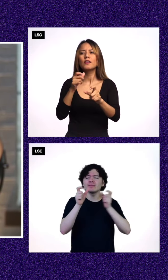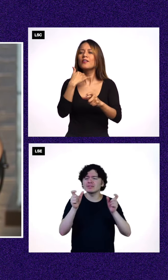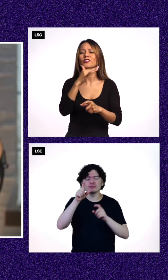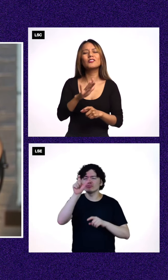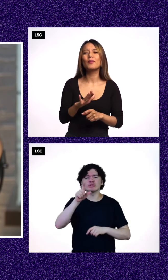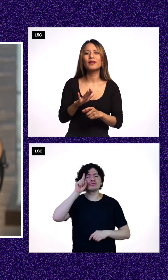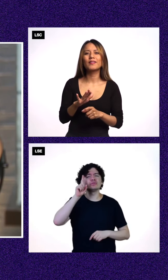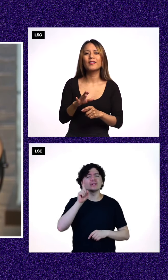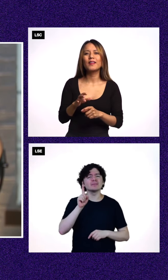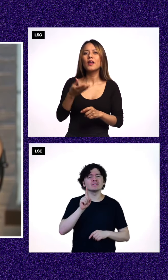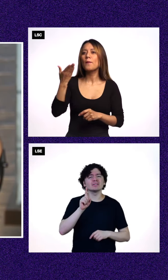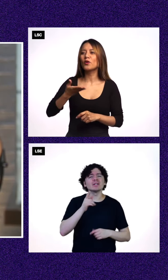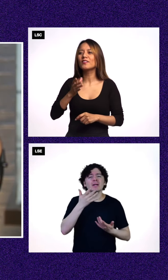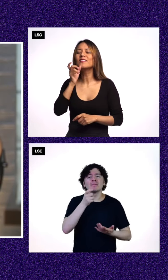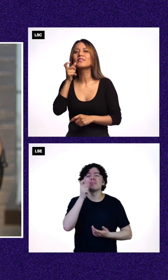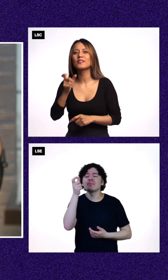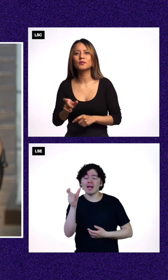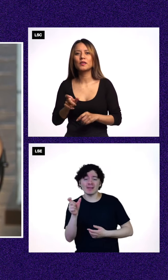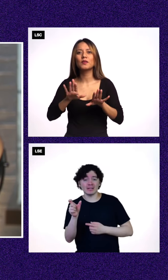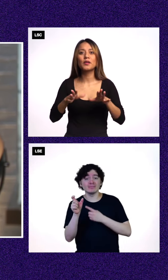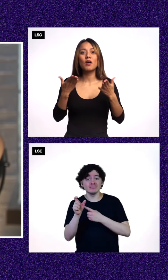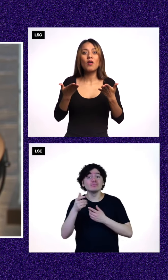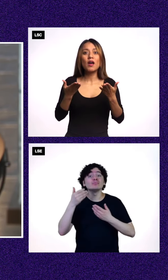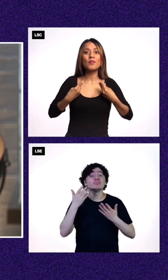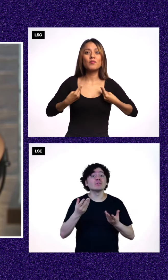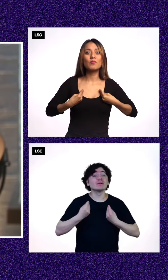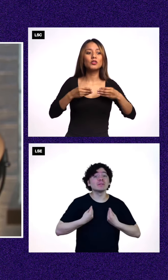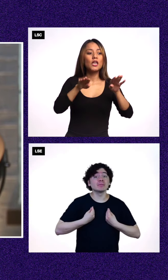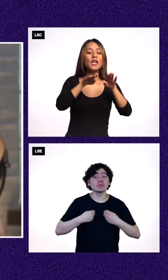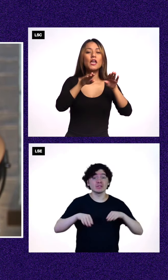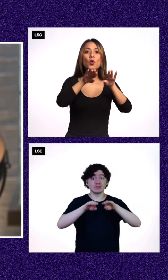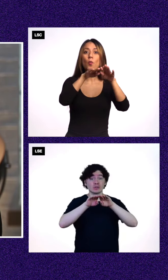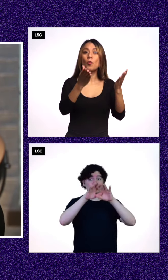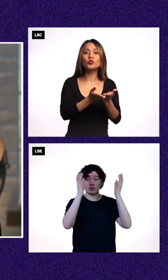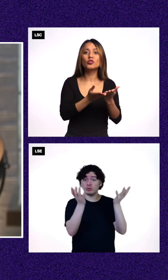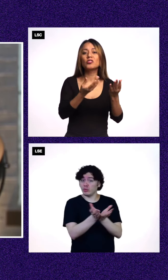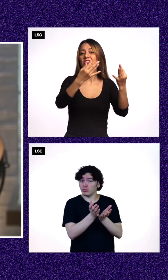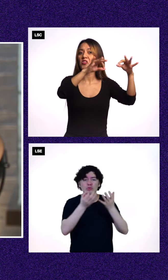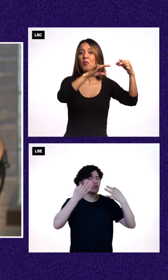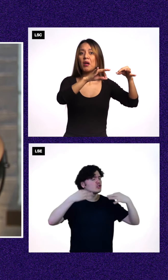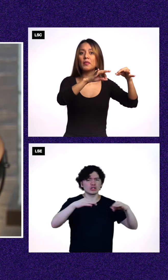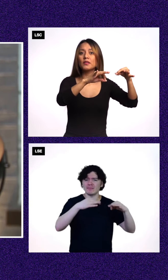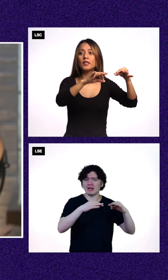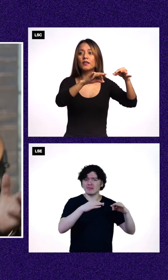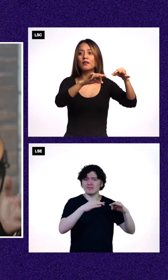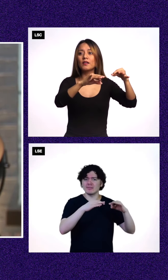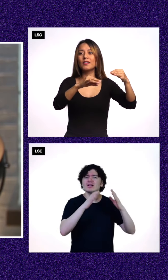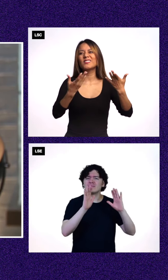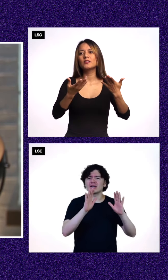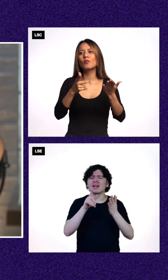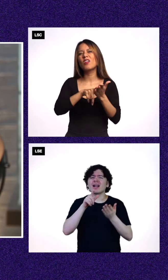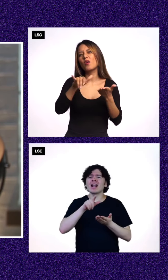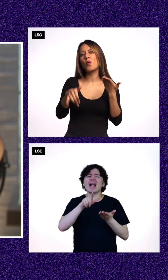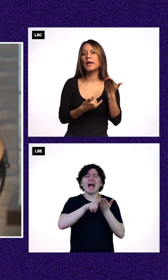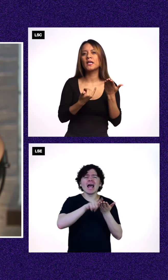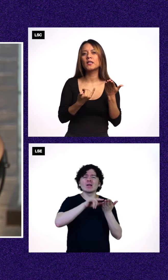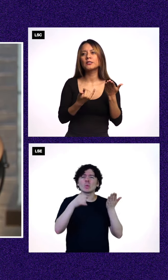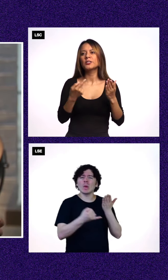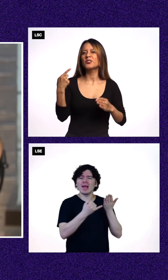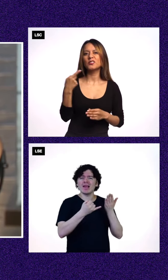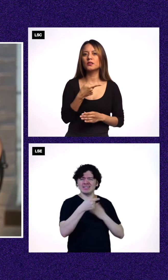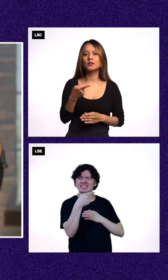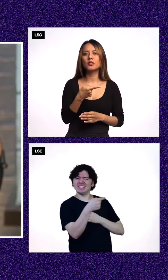esto? Vivimos en un mundo que normalmente es bastante desalentador. Realmente la